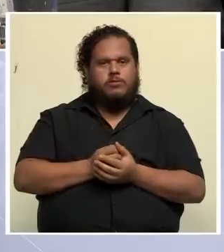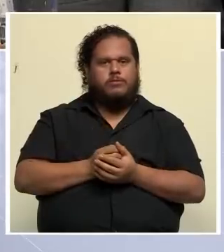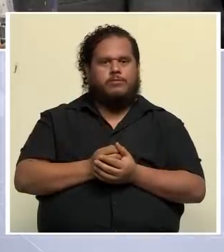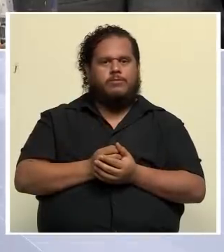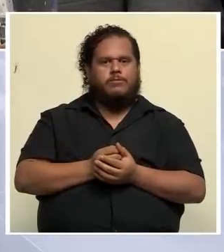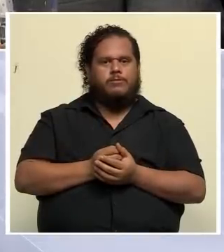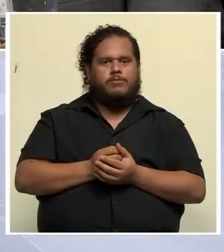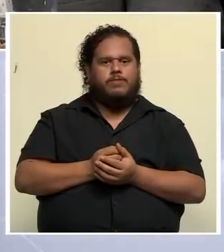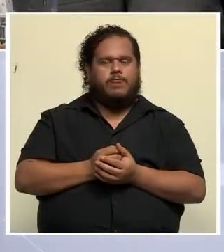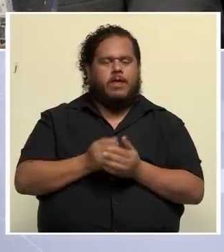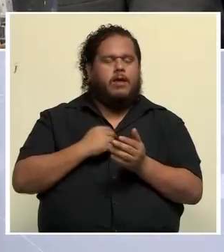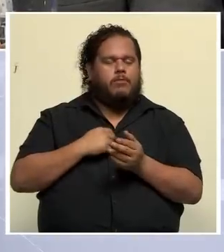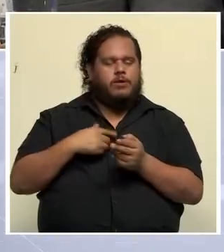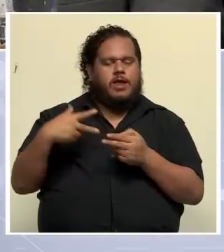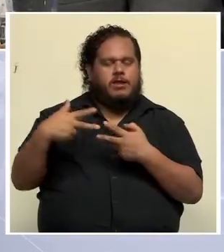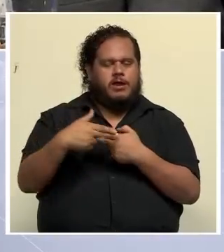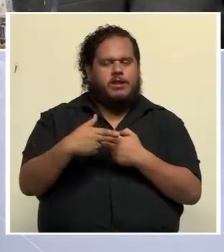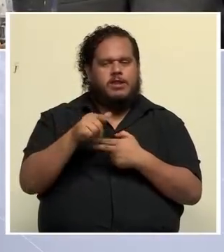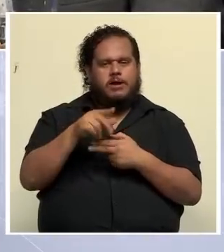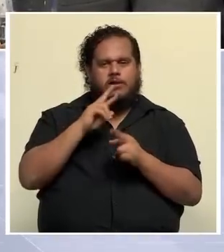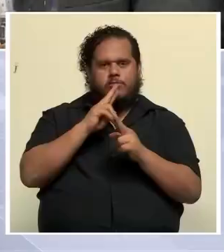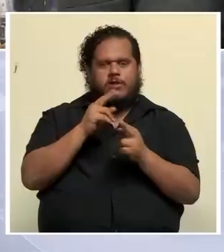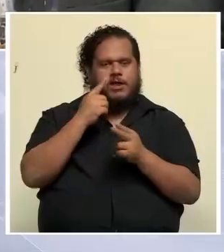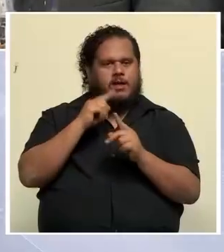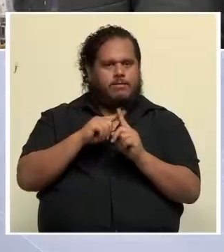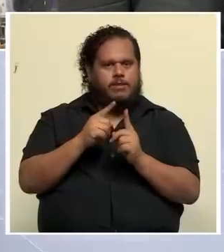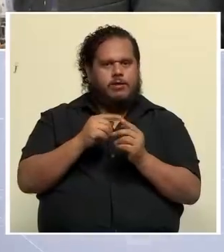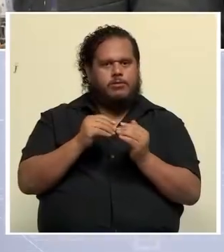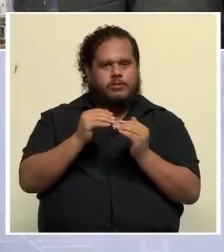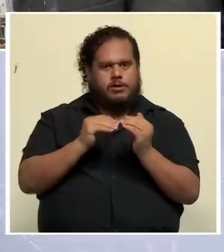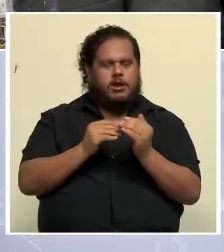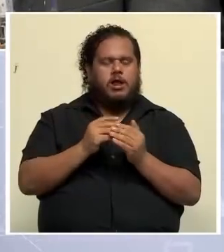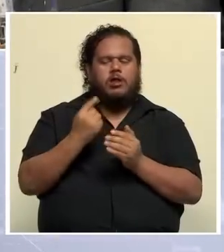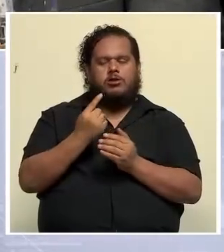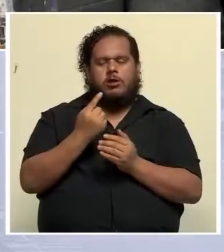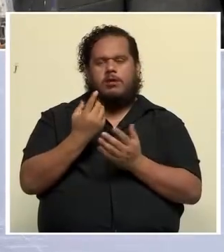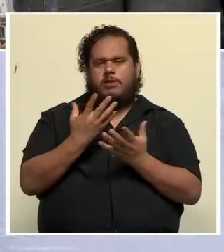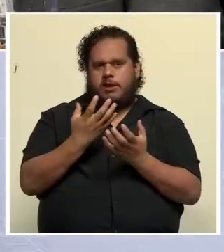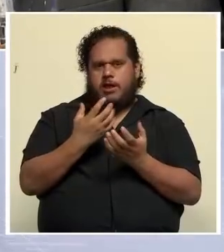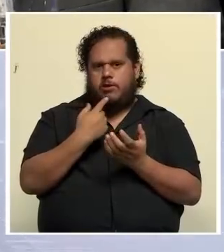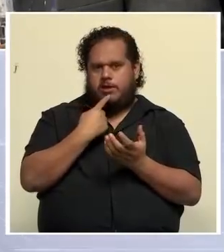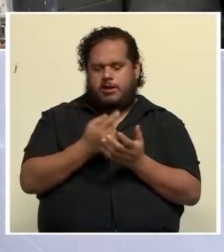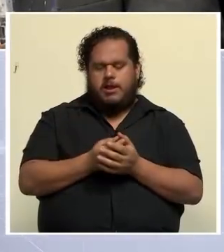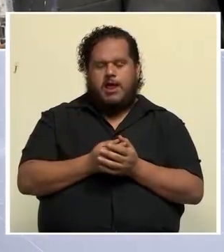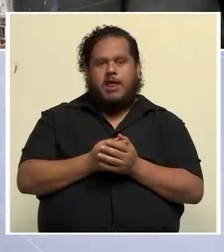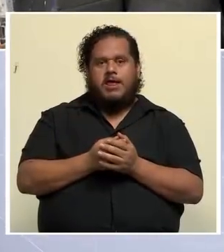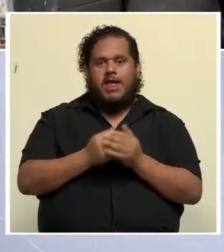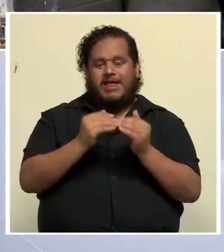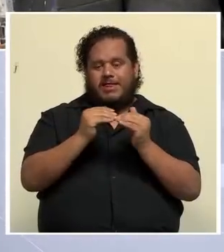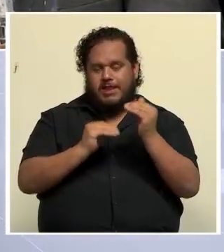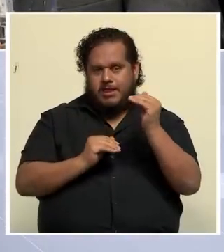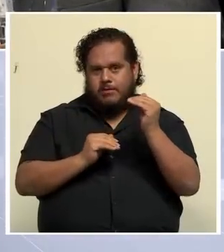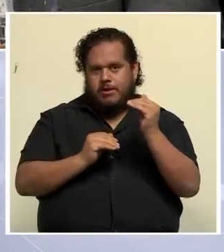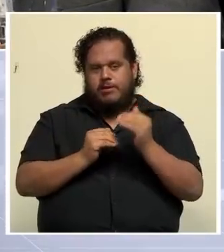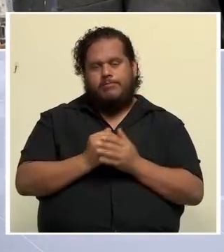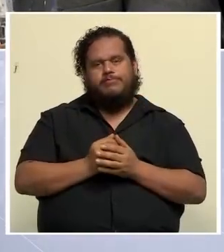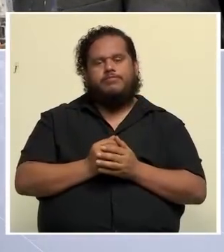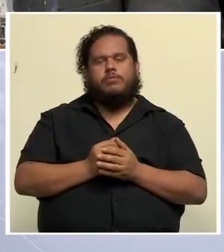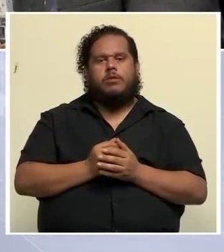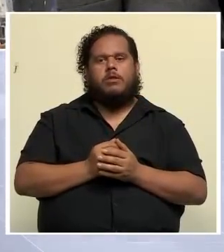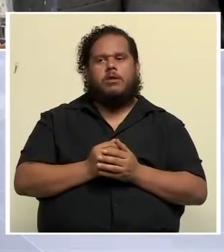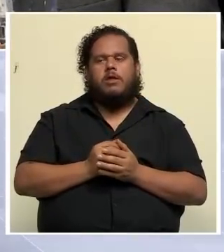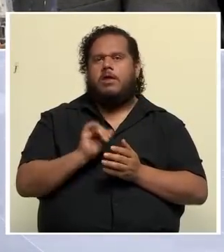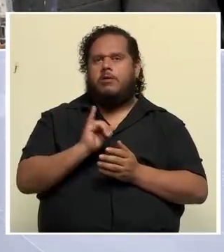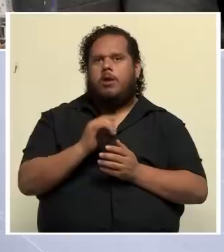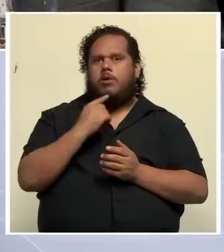don José María, para poder hacerle un par más. Perdón, termine. Pero desigualdad, Nada por más favor. quería decir que desigualdad, como